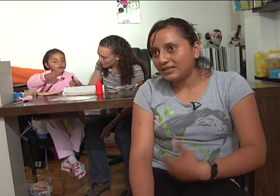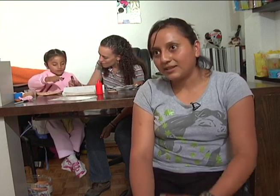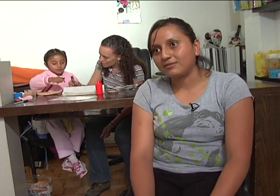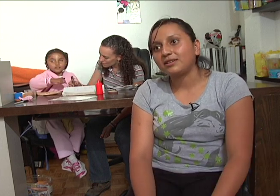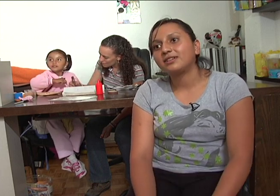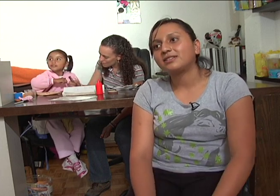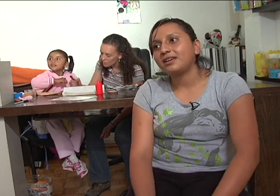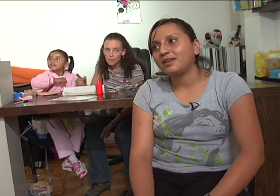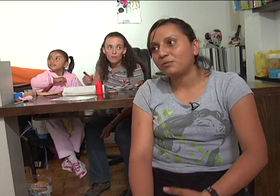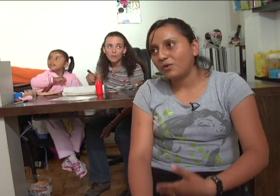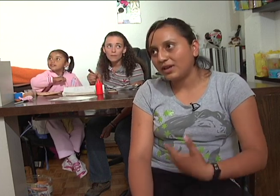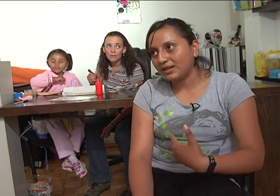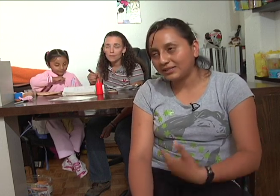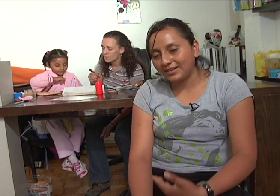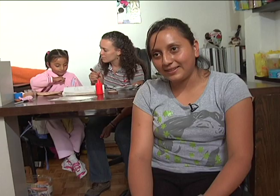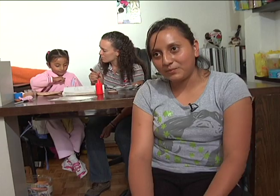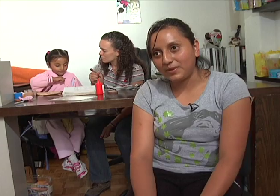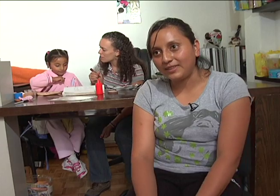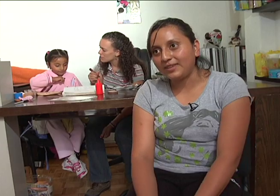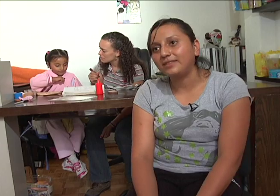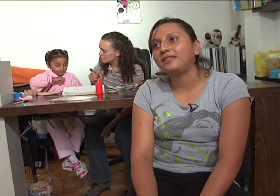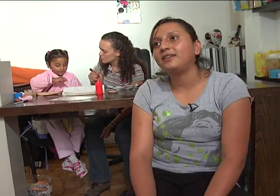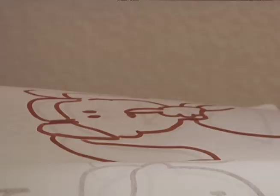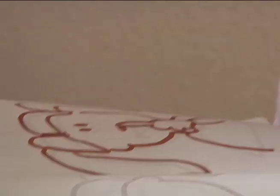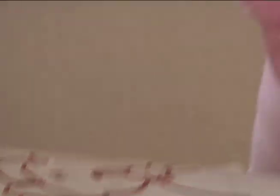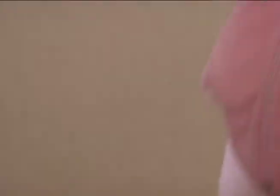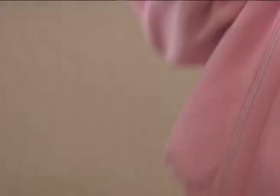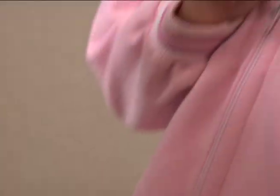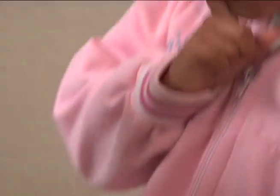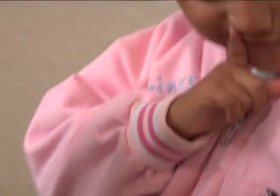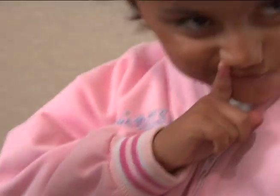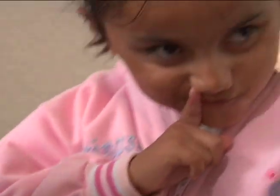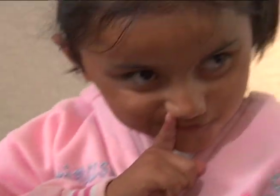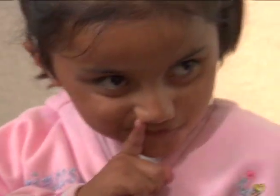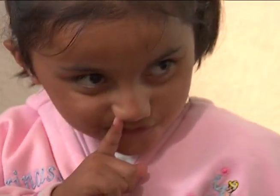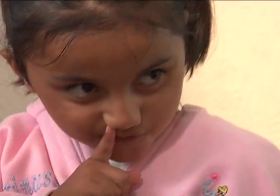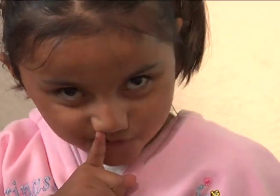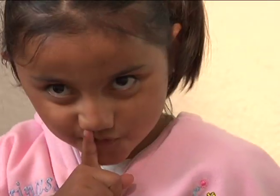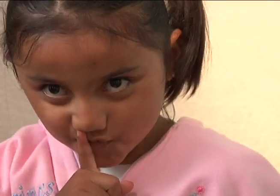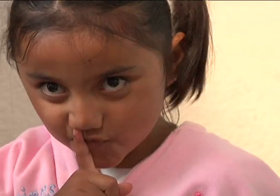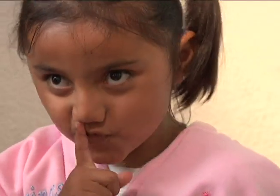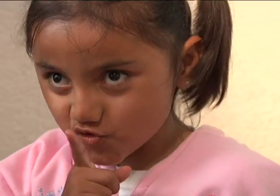pueda desarrollarse, que pueda ser independiente. Y lo primero,